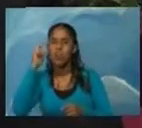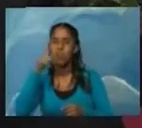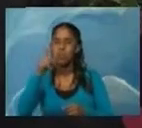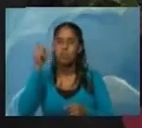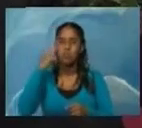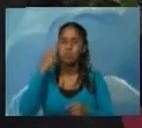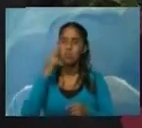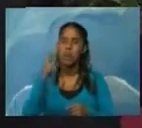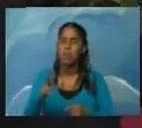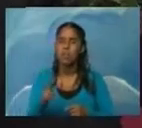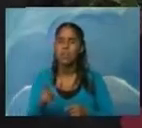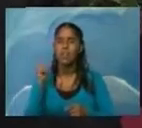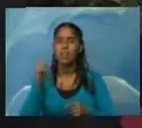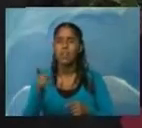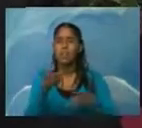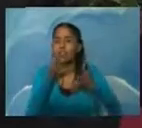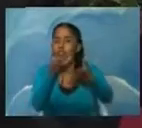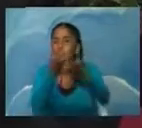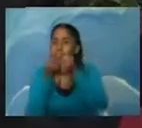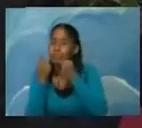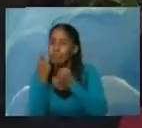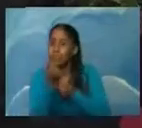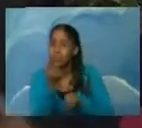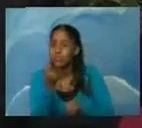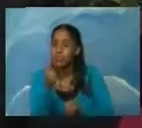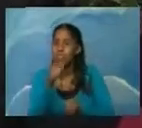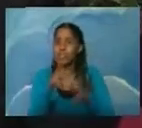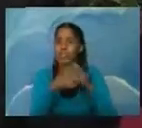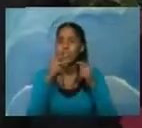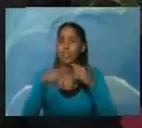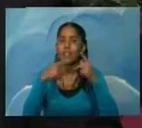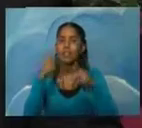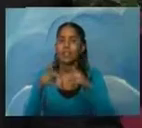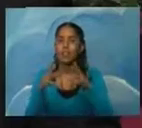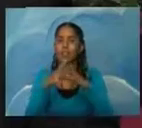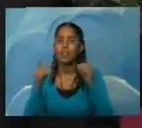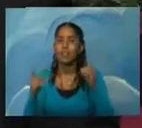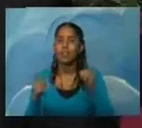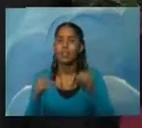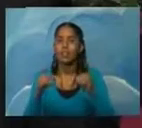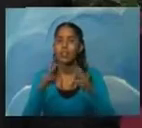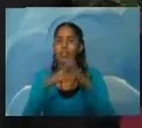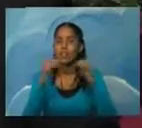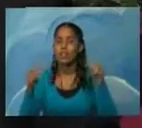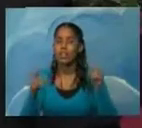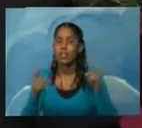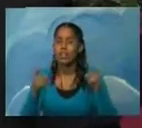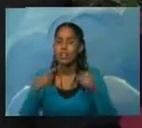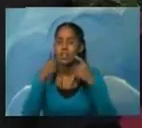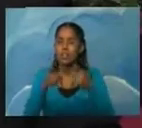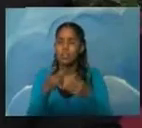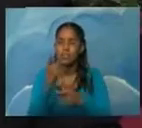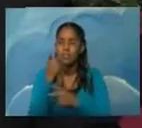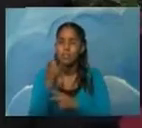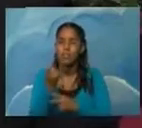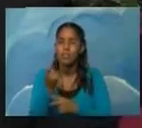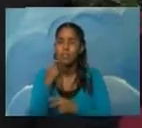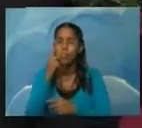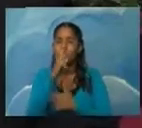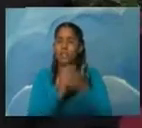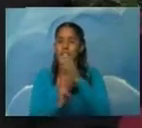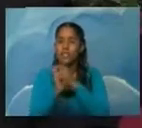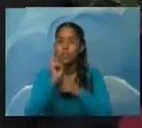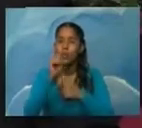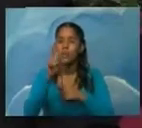a dar de cuenta. Ellos sustrajeron de esa heredad. Entonces, la ley del diezmo, sin falta diezmará. El versículo